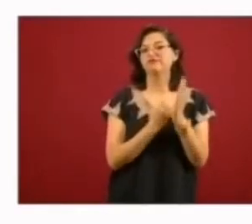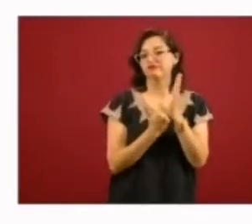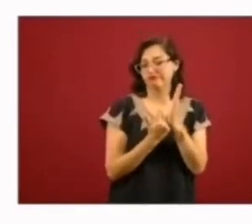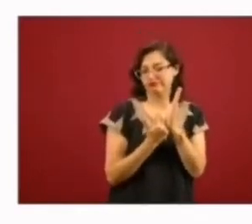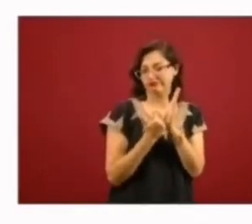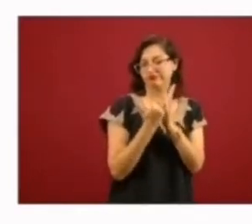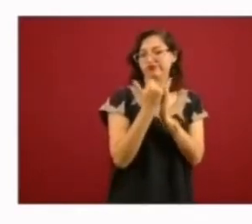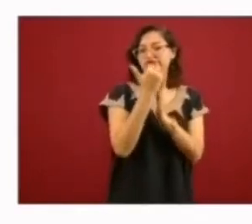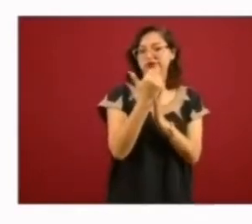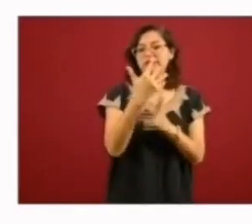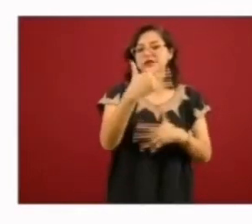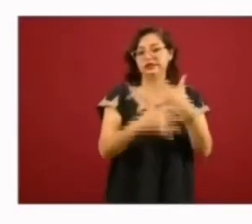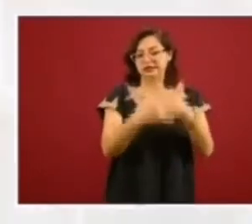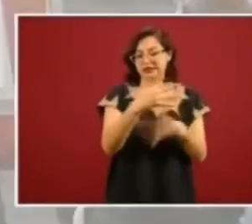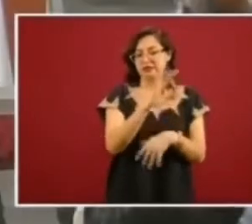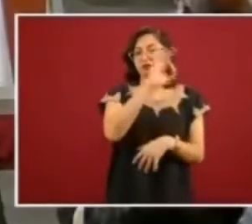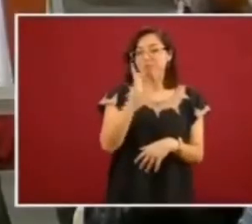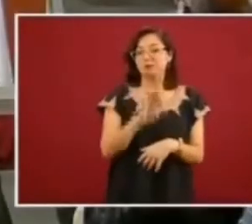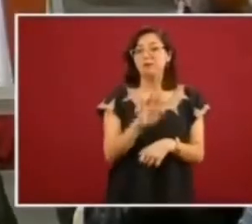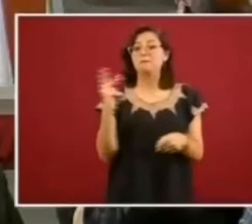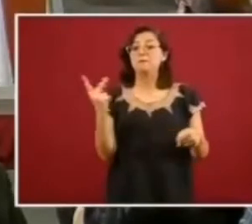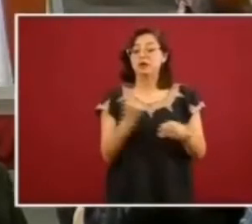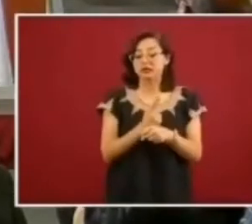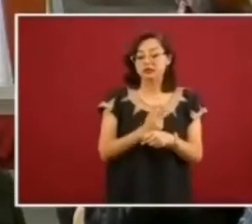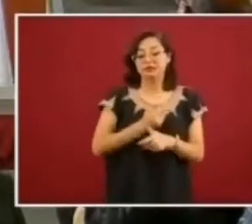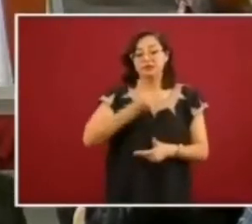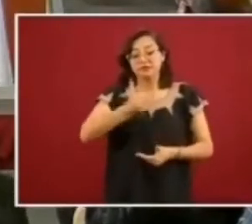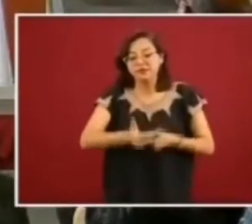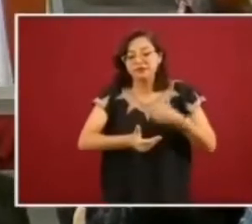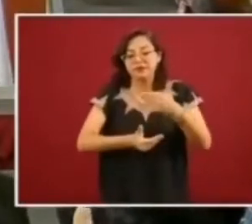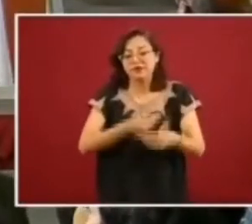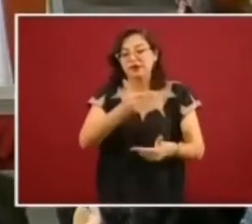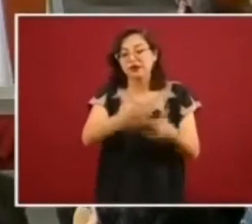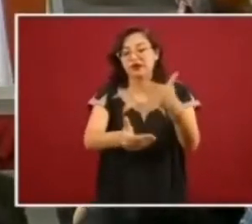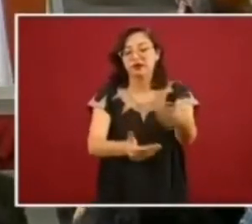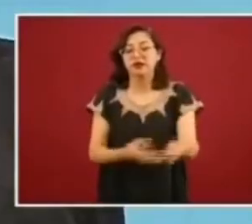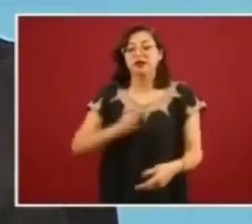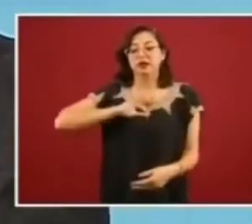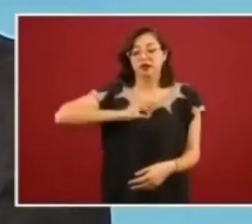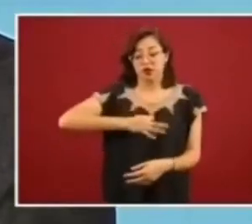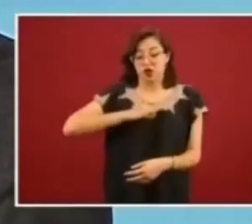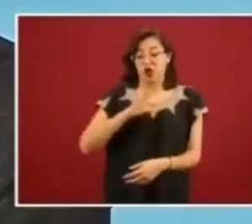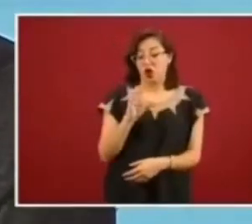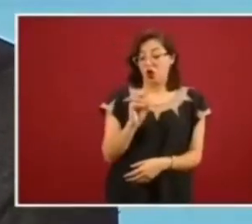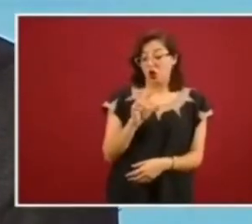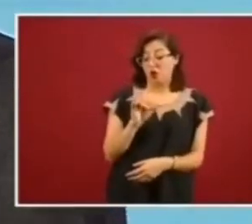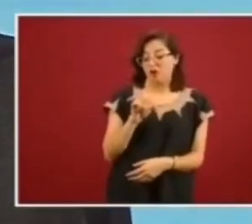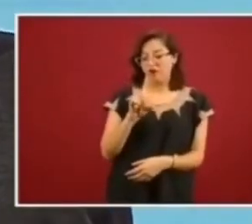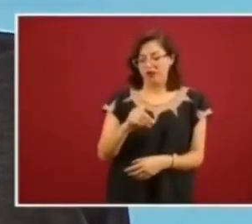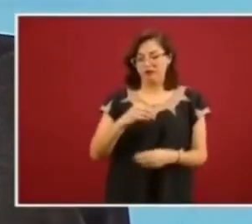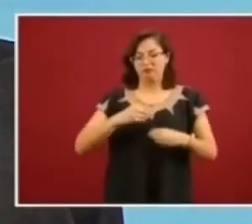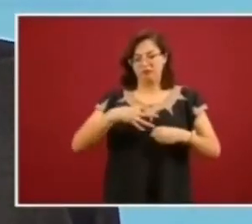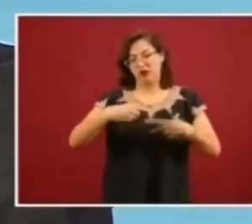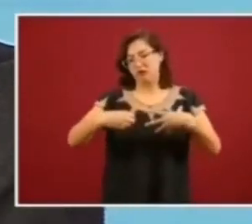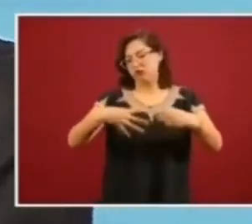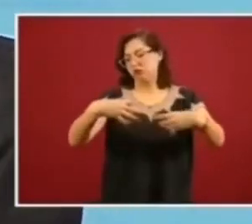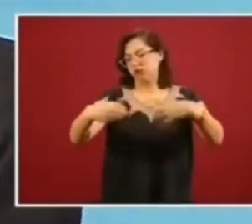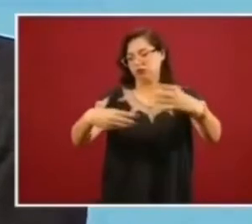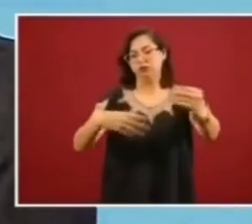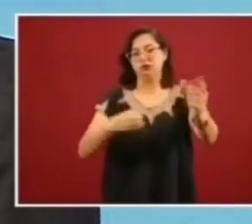que va a ocurrir? Que conforme pasen las semanas de propagación de la infección, COVID va a ser la enfermedad predominante, es